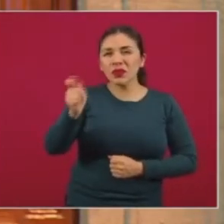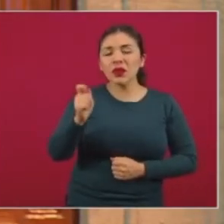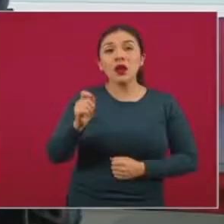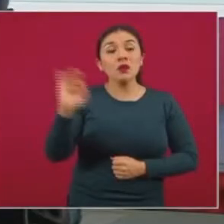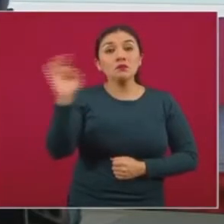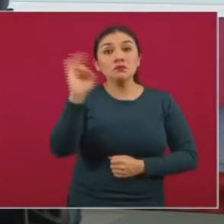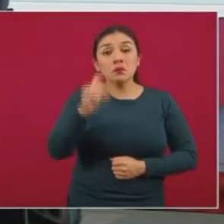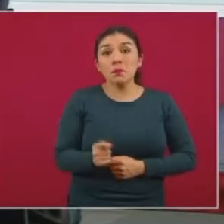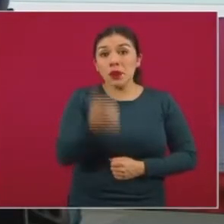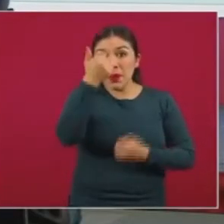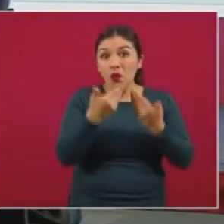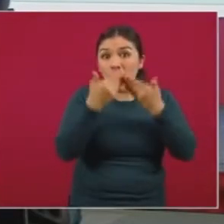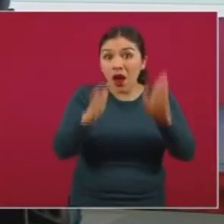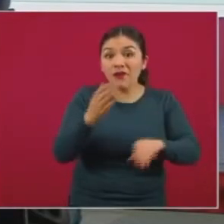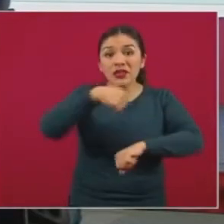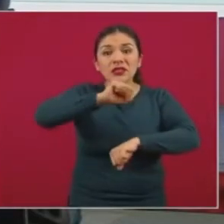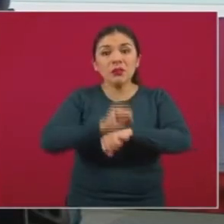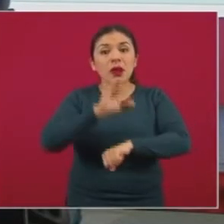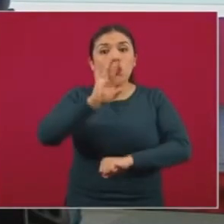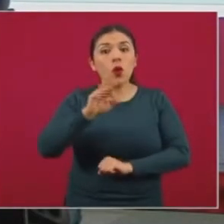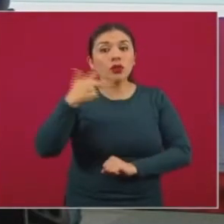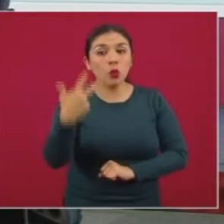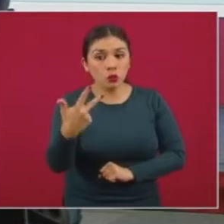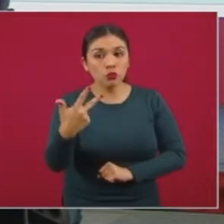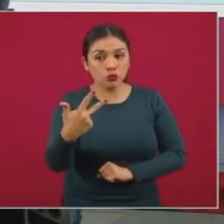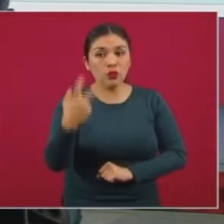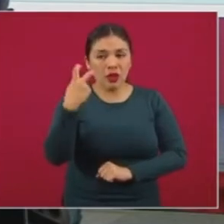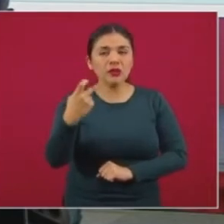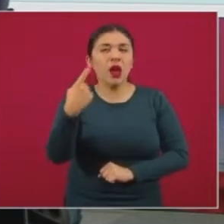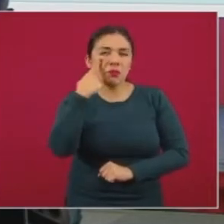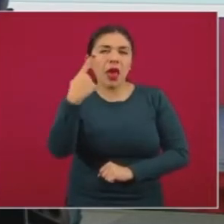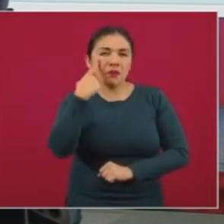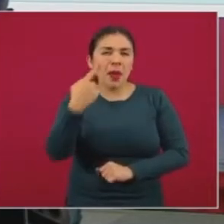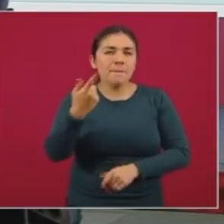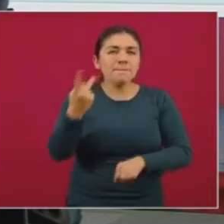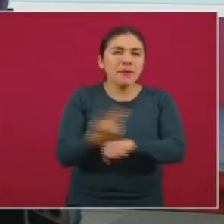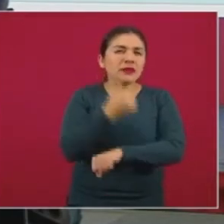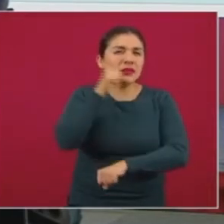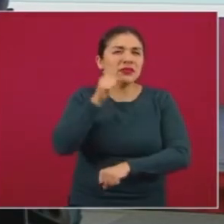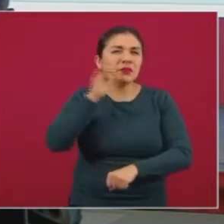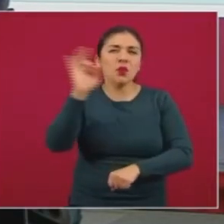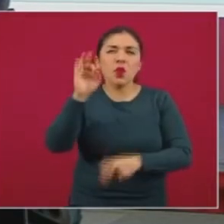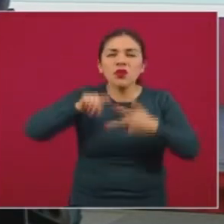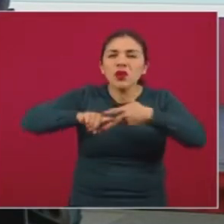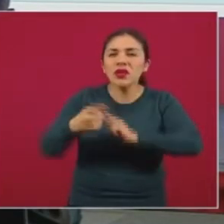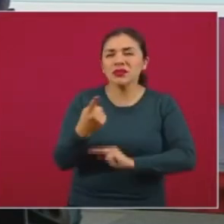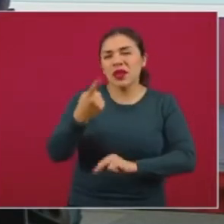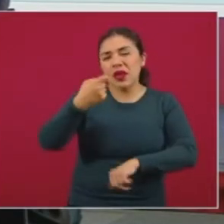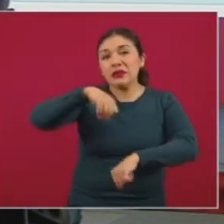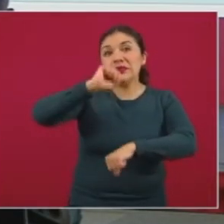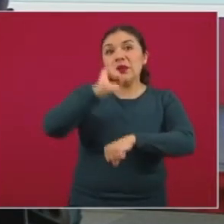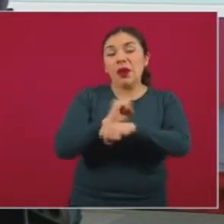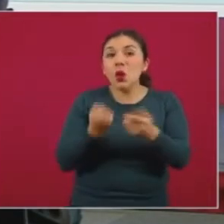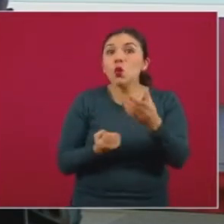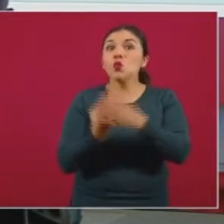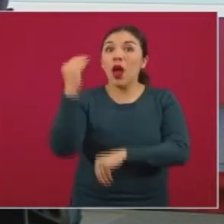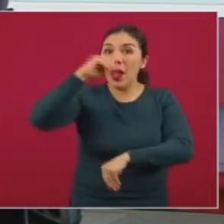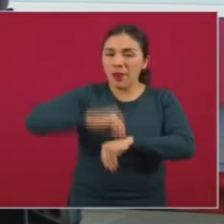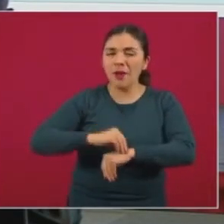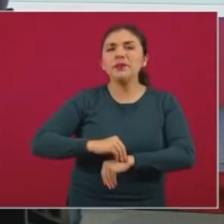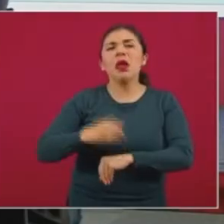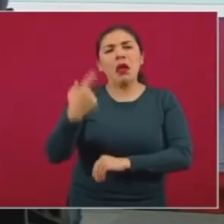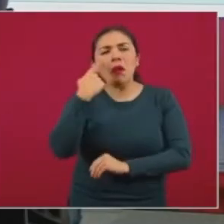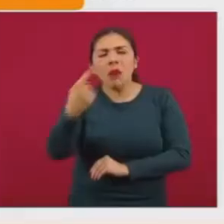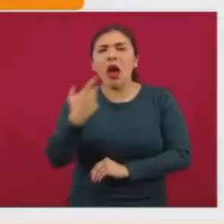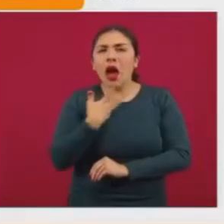que abrimos con la semana 48, y esto suele suceder siempre al inicio de una semana epidemiológica, bueno, tuvimos